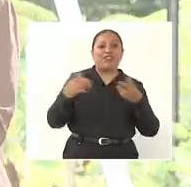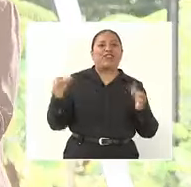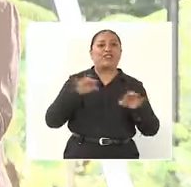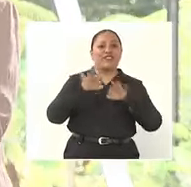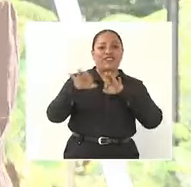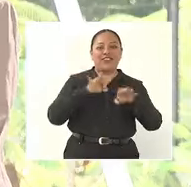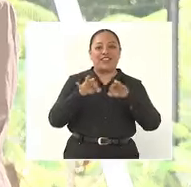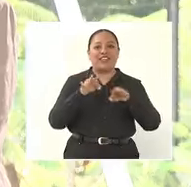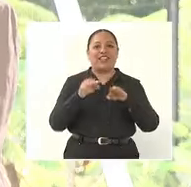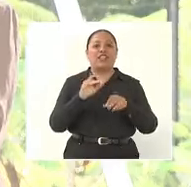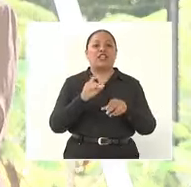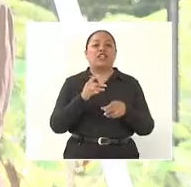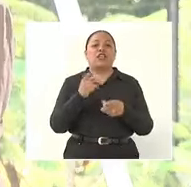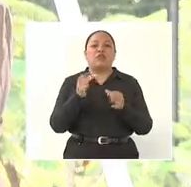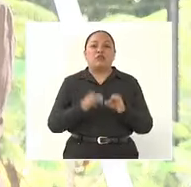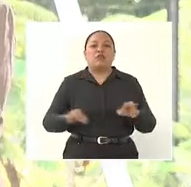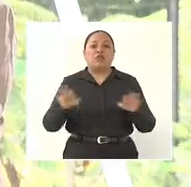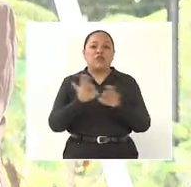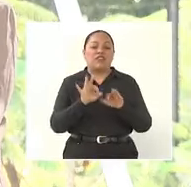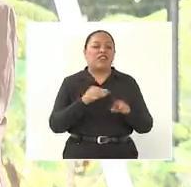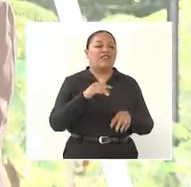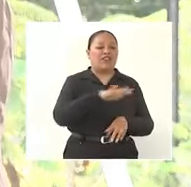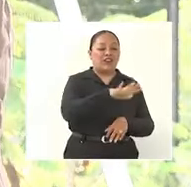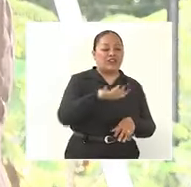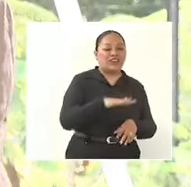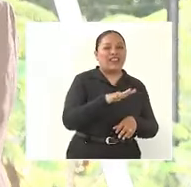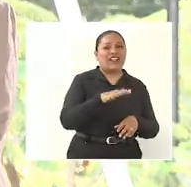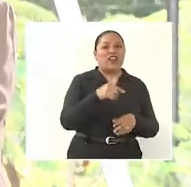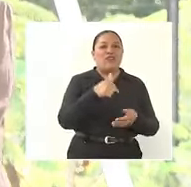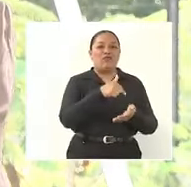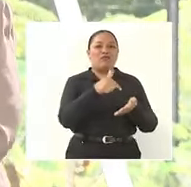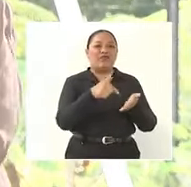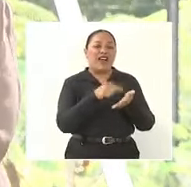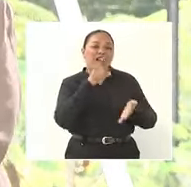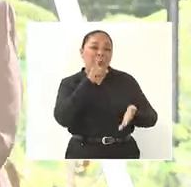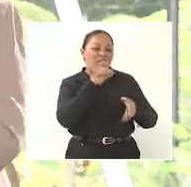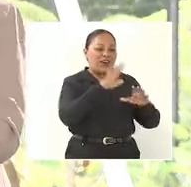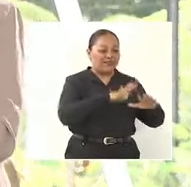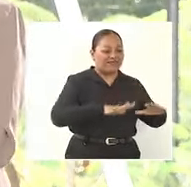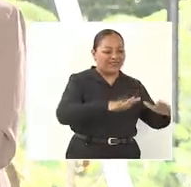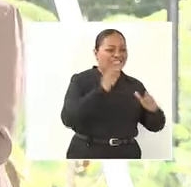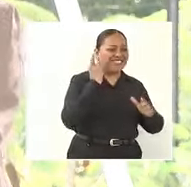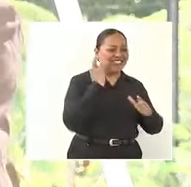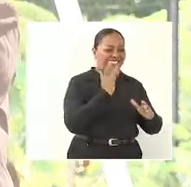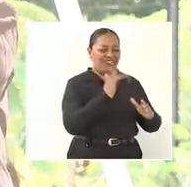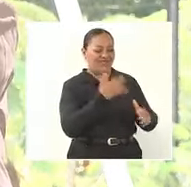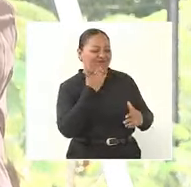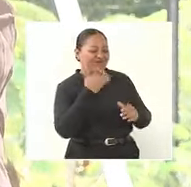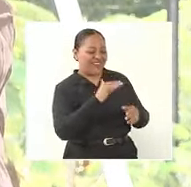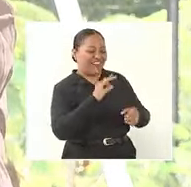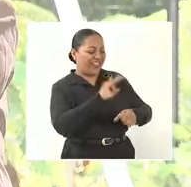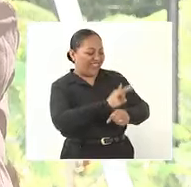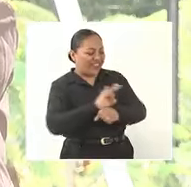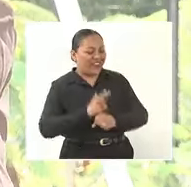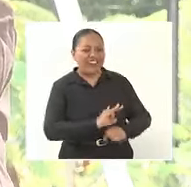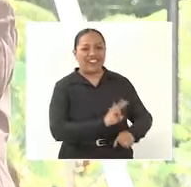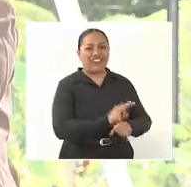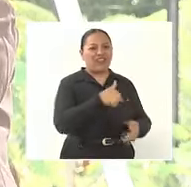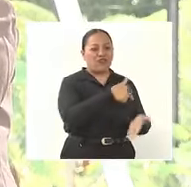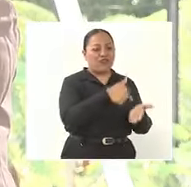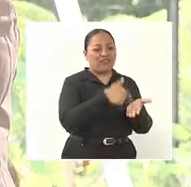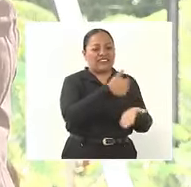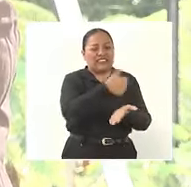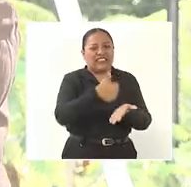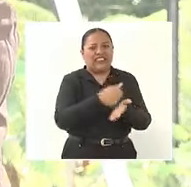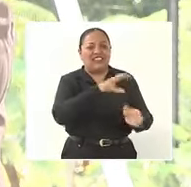Tula, el Santuario del Agua de la Presa de Huapango, el Santuario del Agua de la Laguna de Zumpango, entre otras muchas